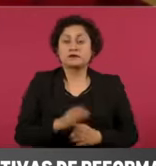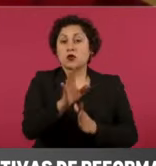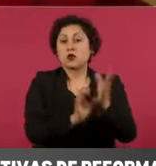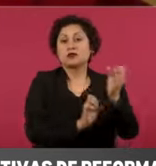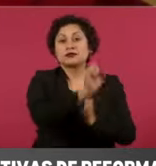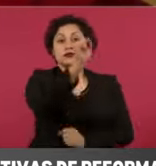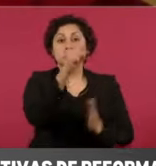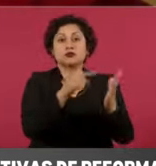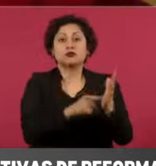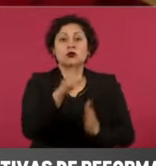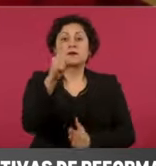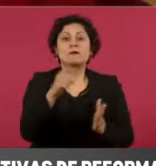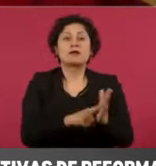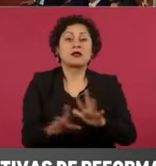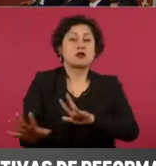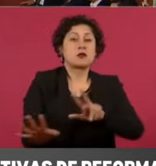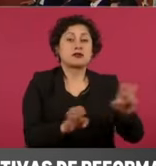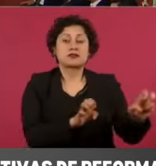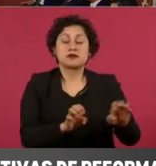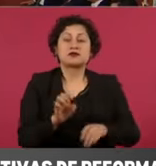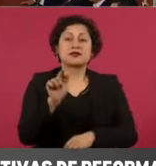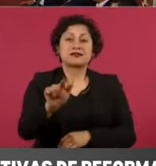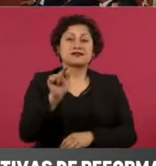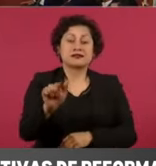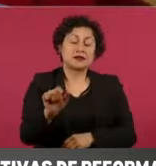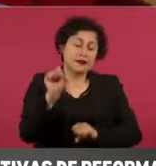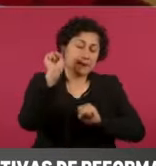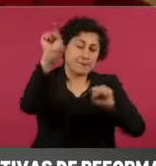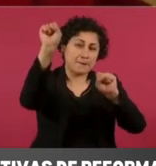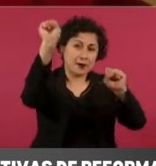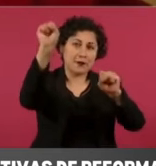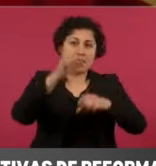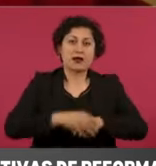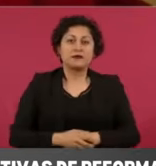de 1917, viva la